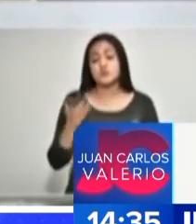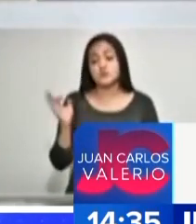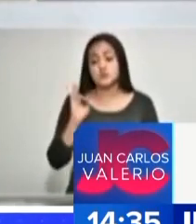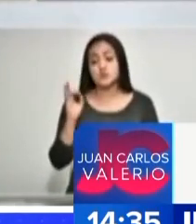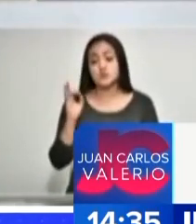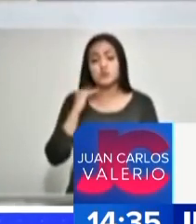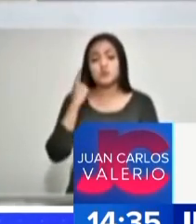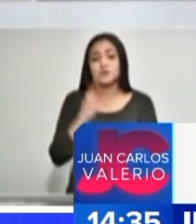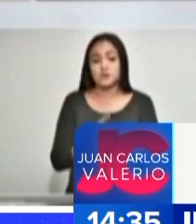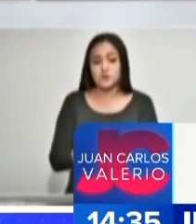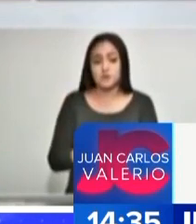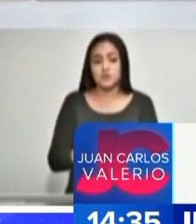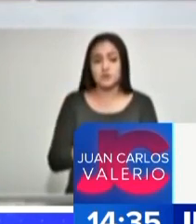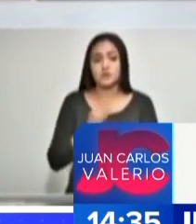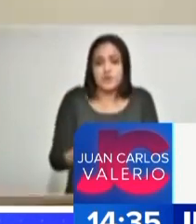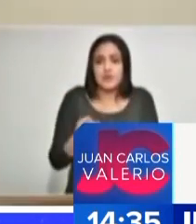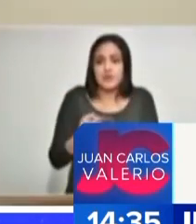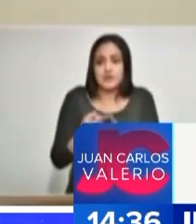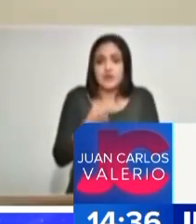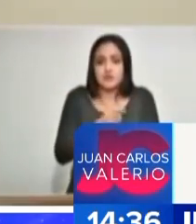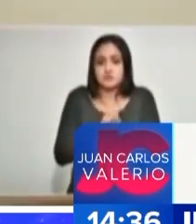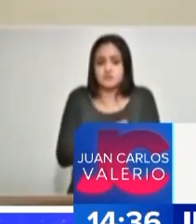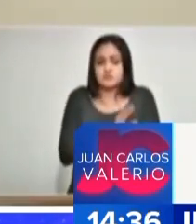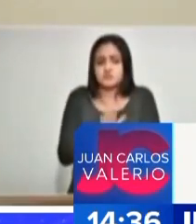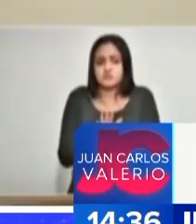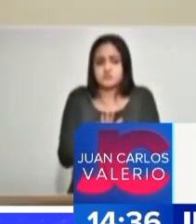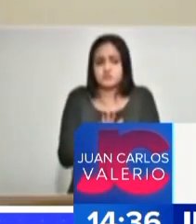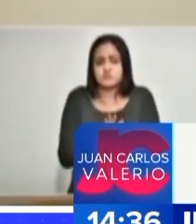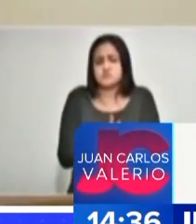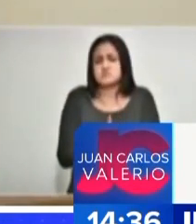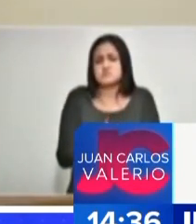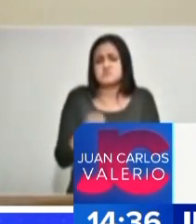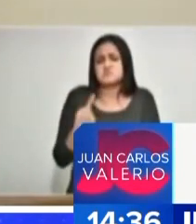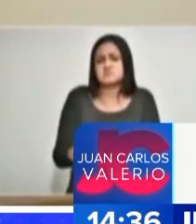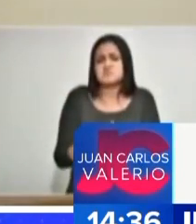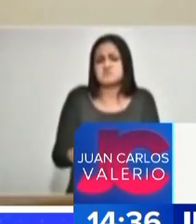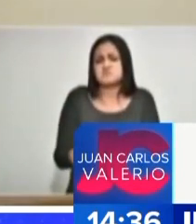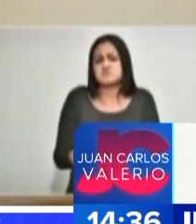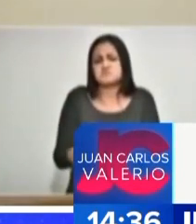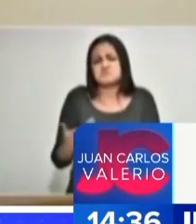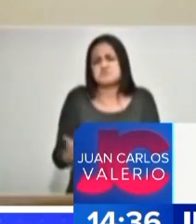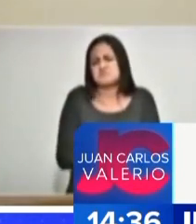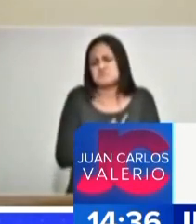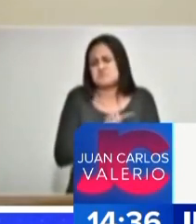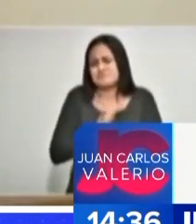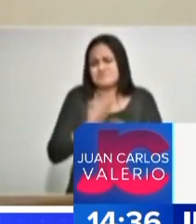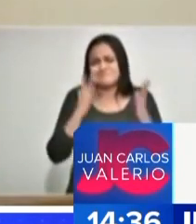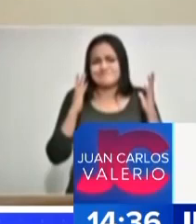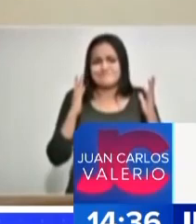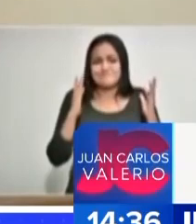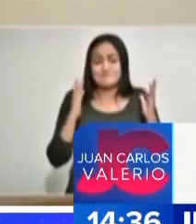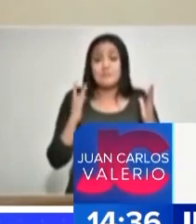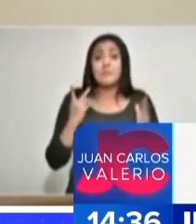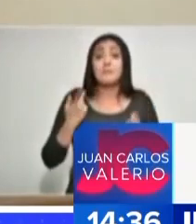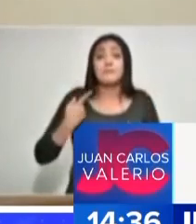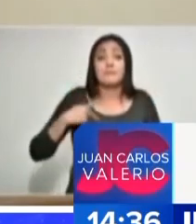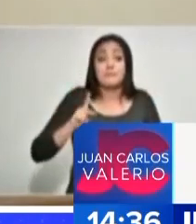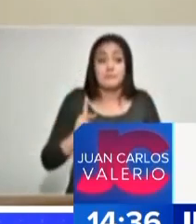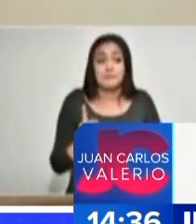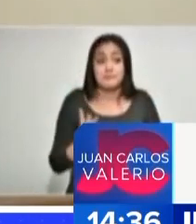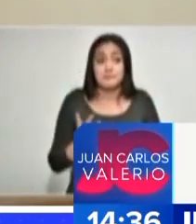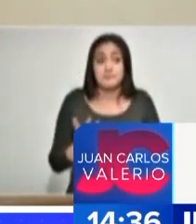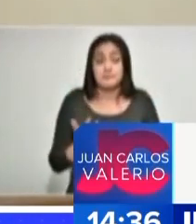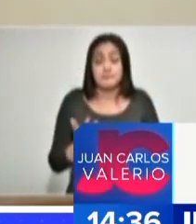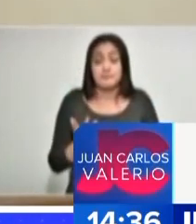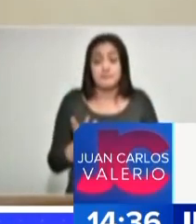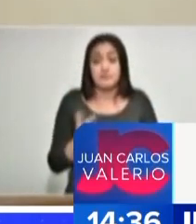de la apertura económica total. El gobernador de Puebla, Miguel Barbosa, hizo hincapié que el éxito de esta medida se basará en la